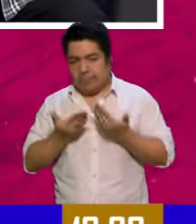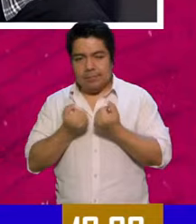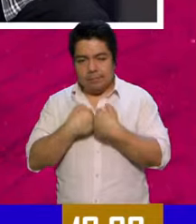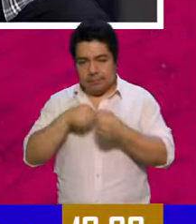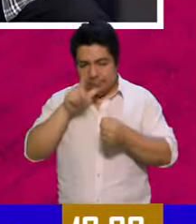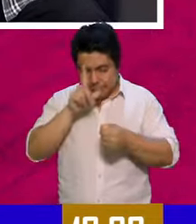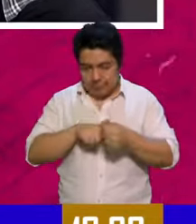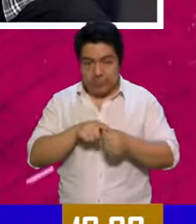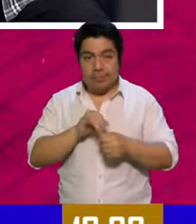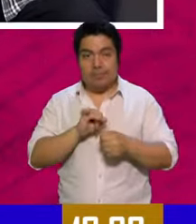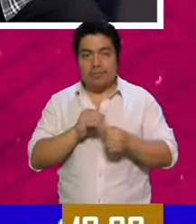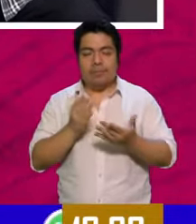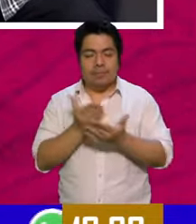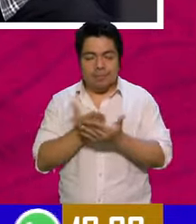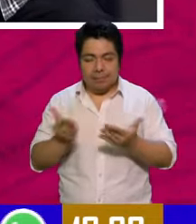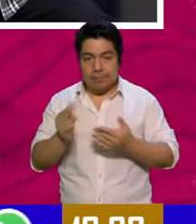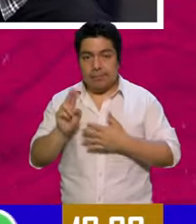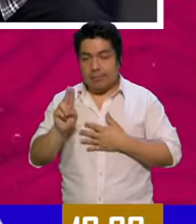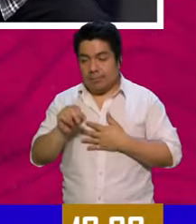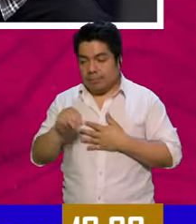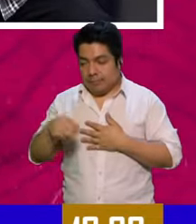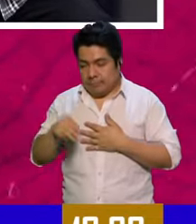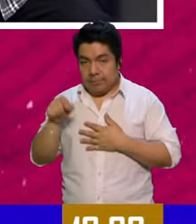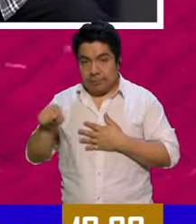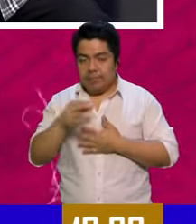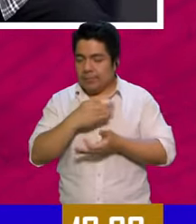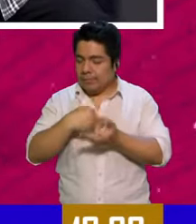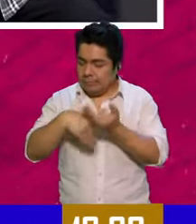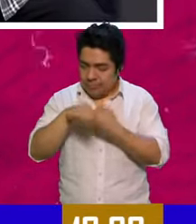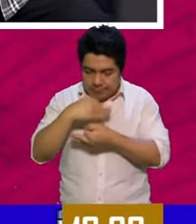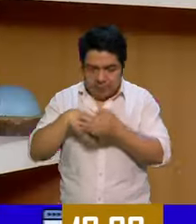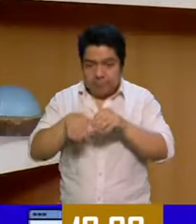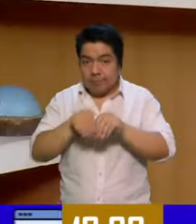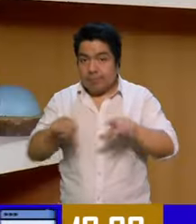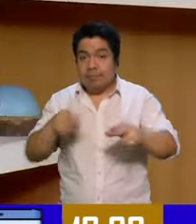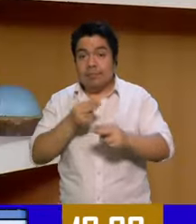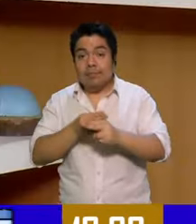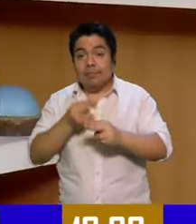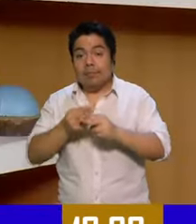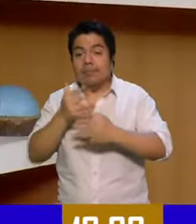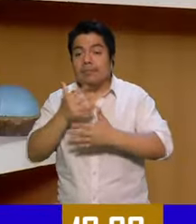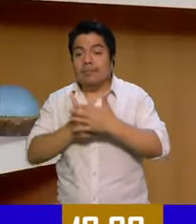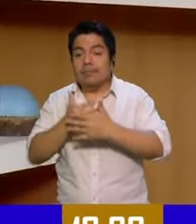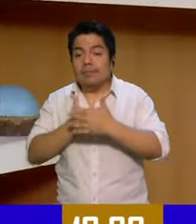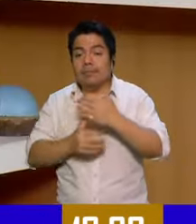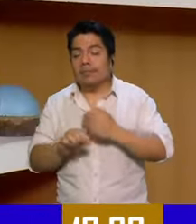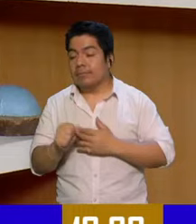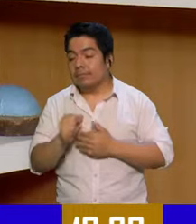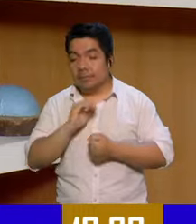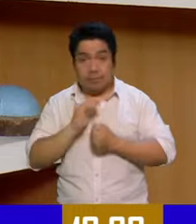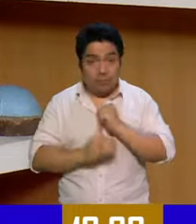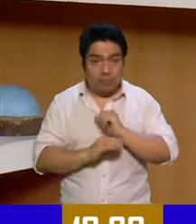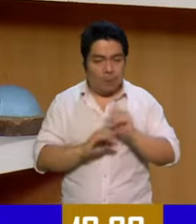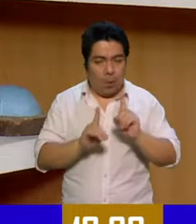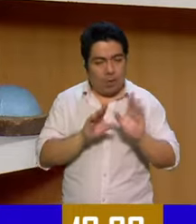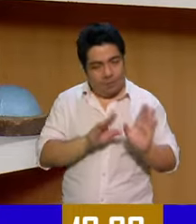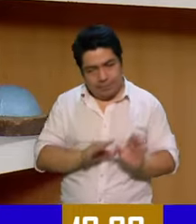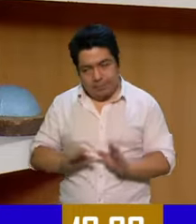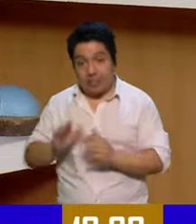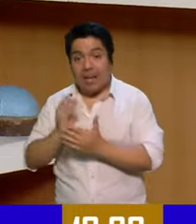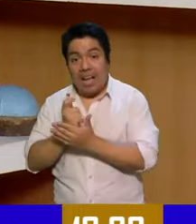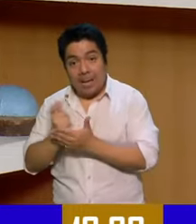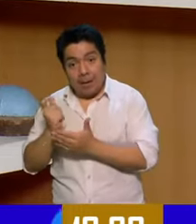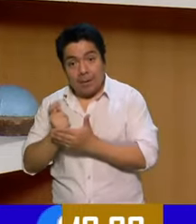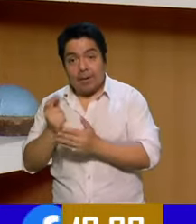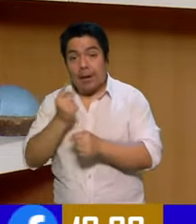Se puede abreviar como PUEDS UNAM. Allí encuentran la información, les digo, hasta el 15 de septiembre y ahí no termina. Tenemos premios en efectivo.